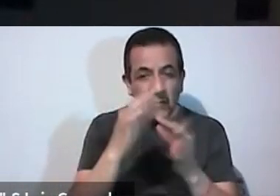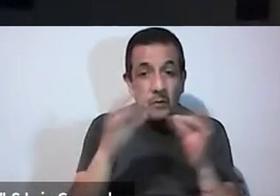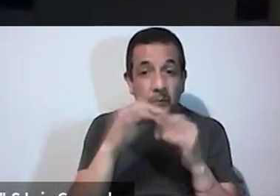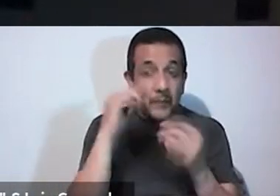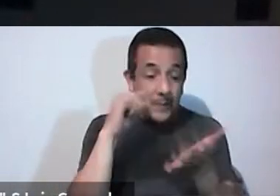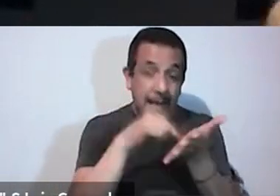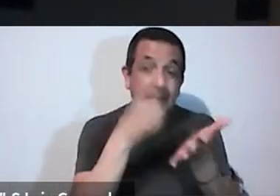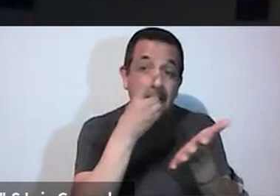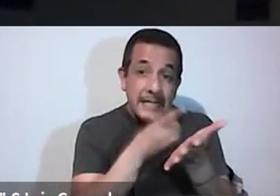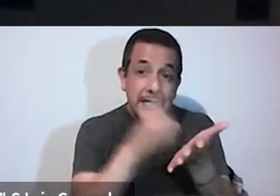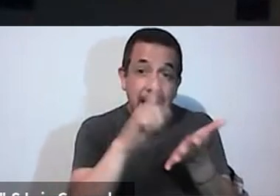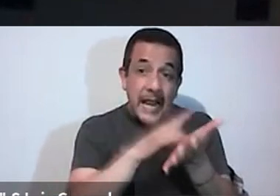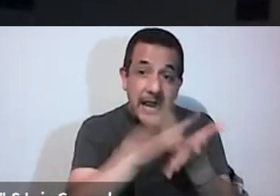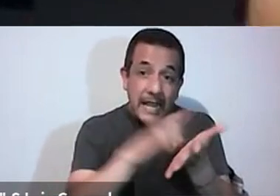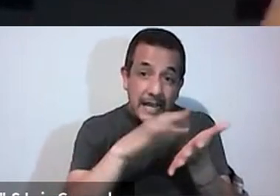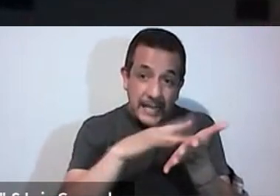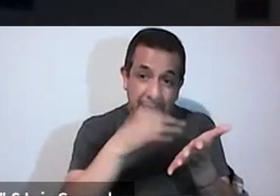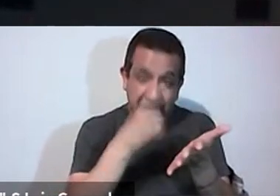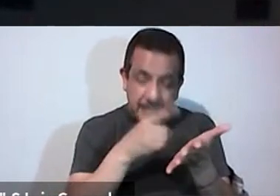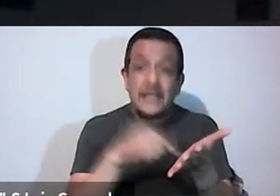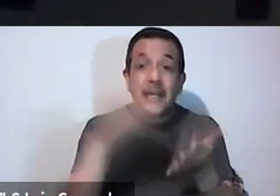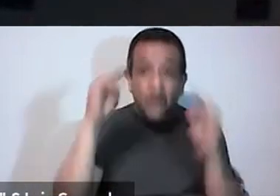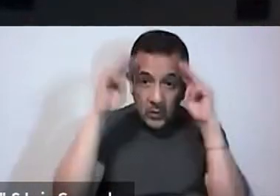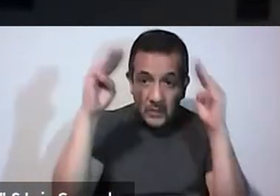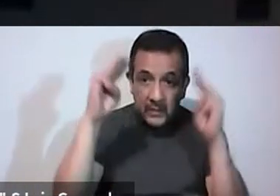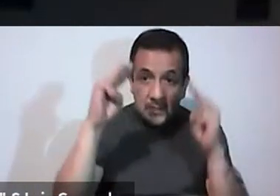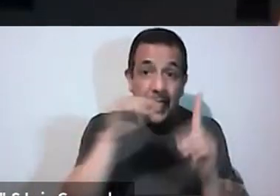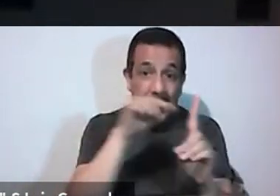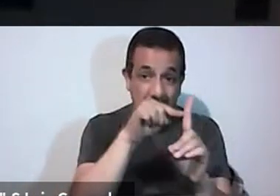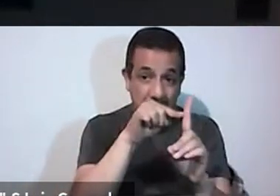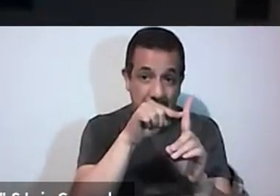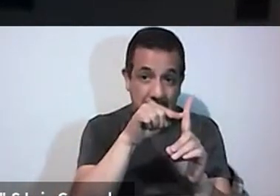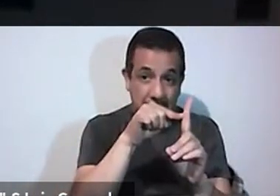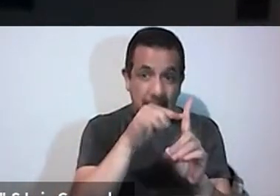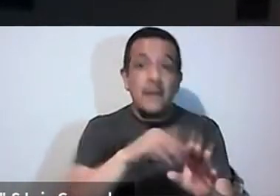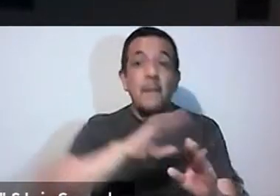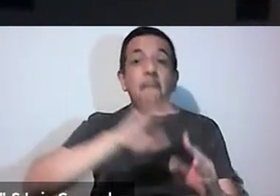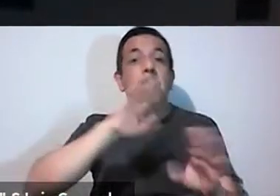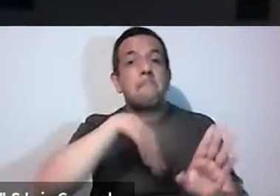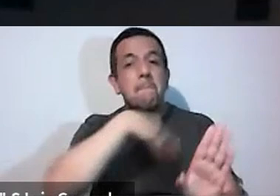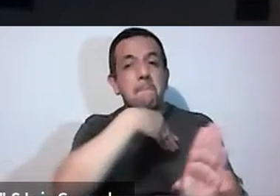ley Moisés nos ordenaba matarlas a pedradas.